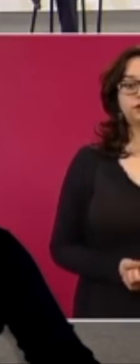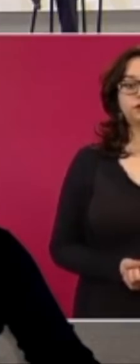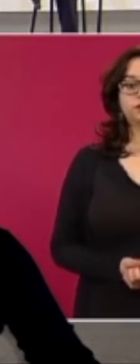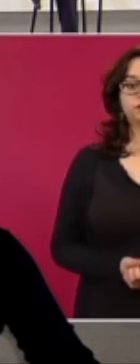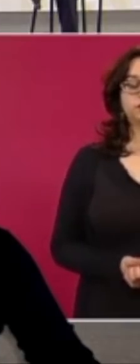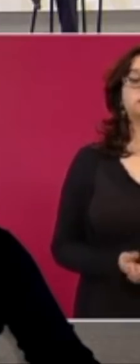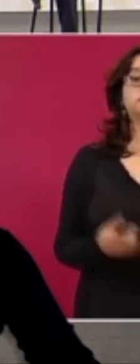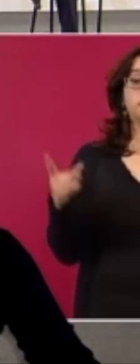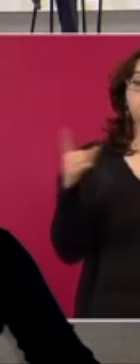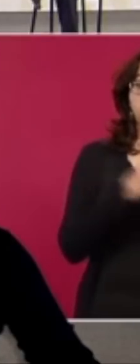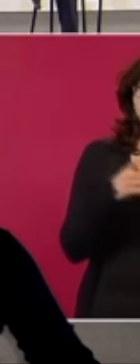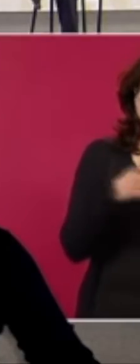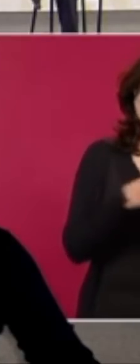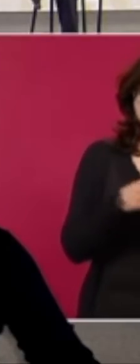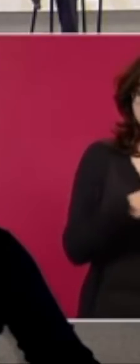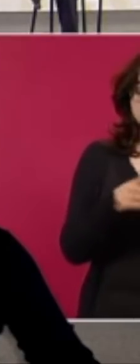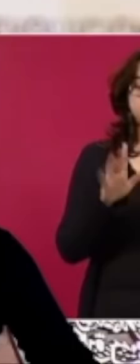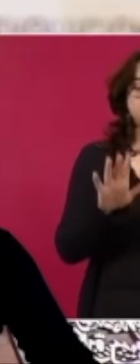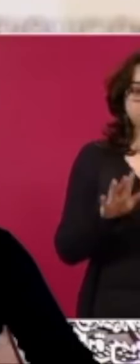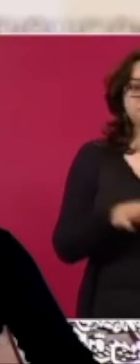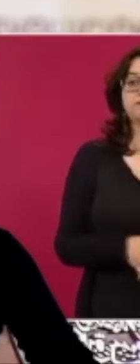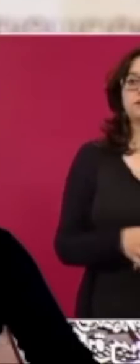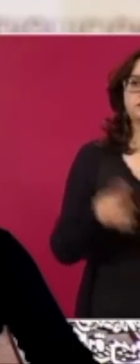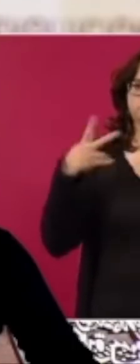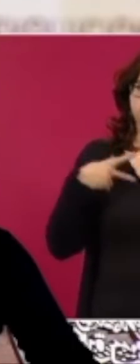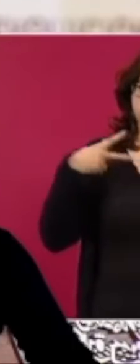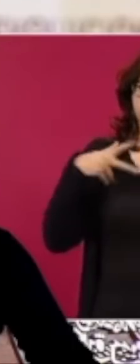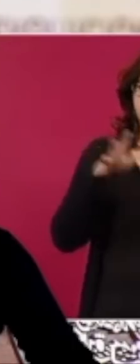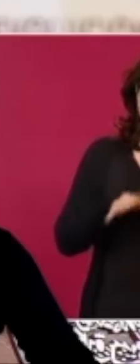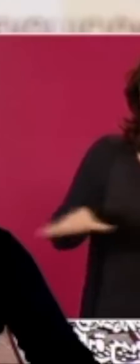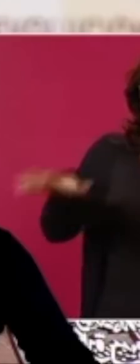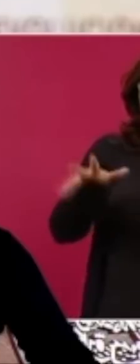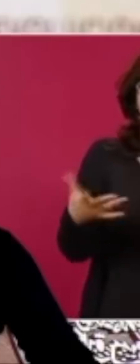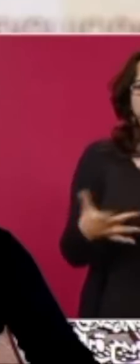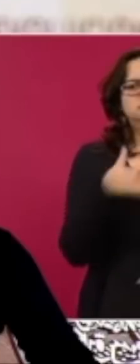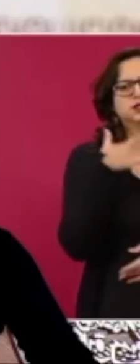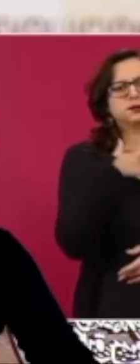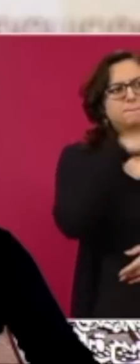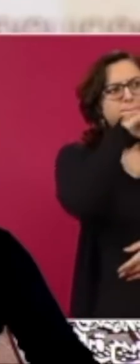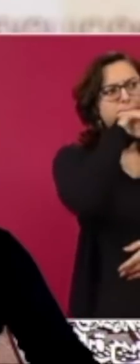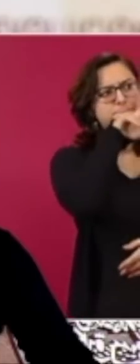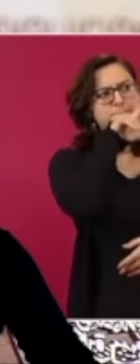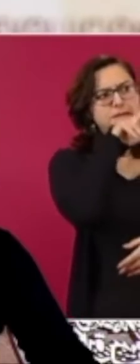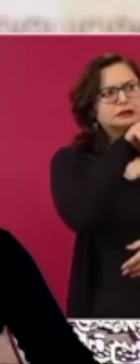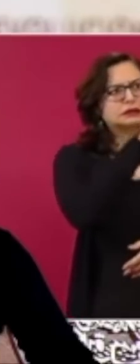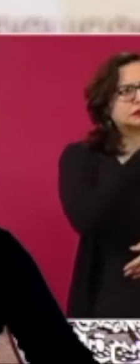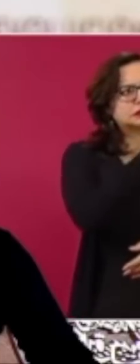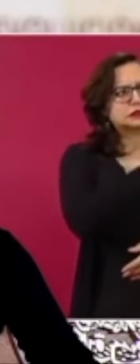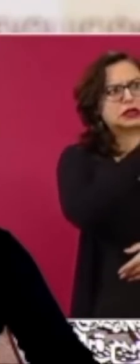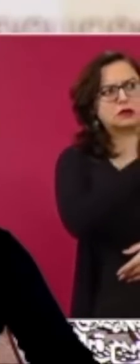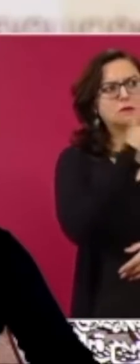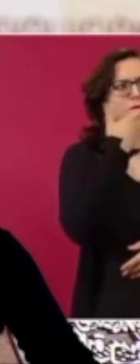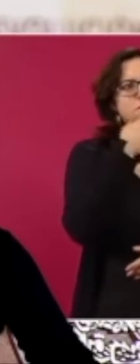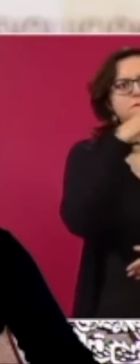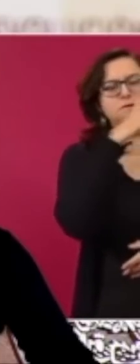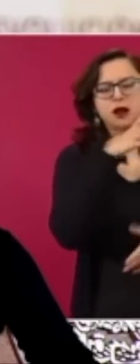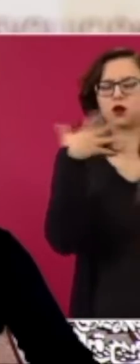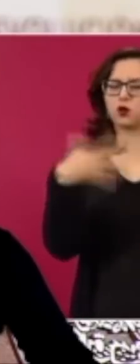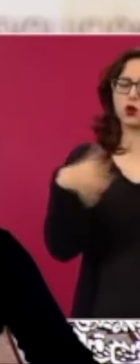se preocupó por mi estado de salud, agradecerles ahora sí que de todo